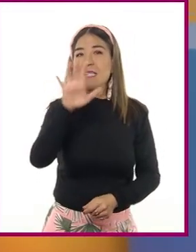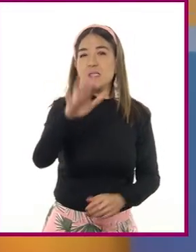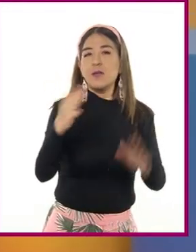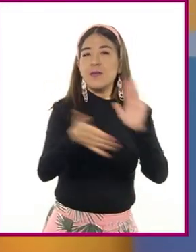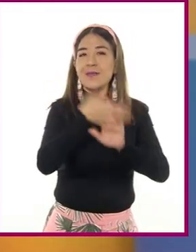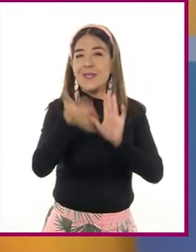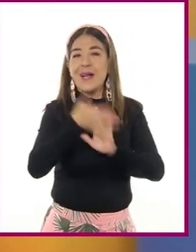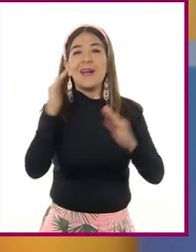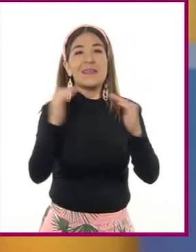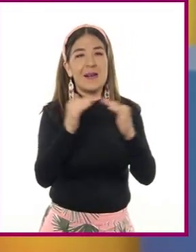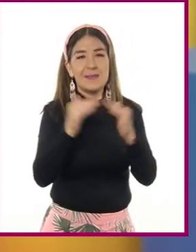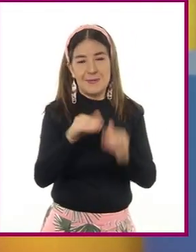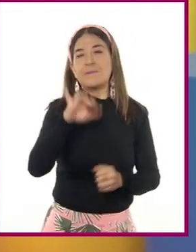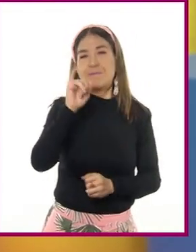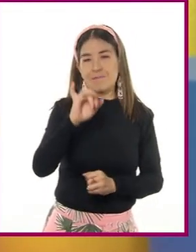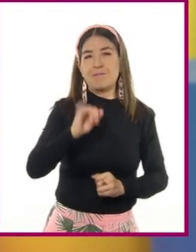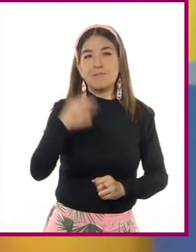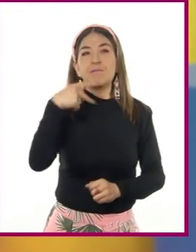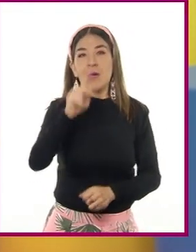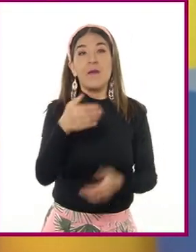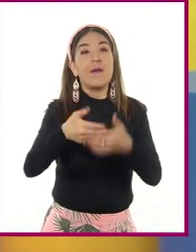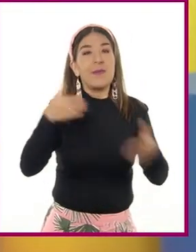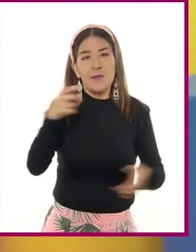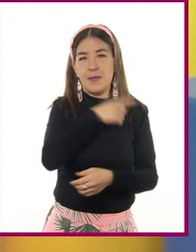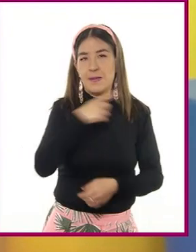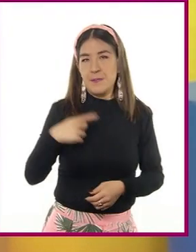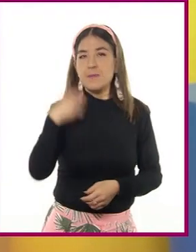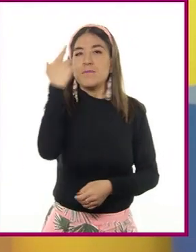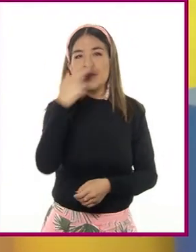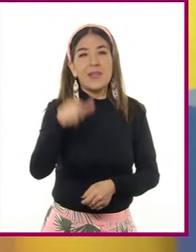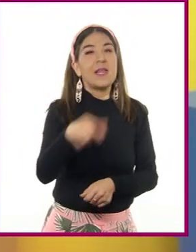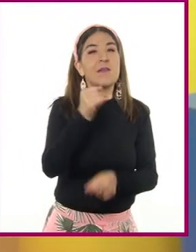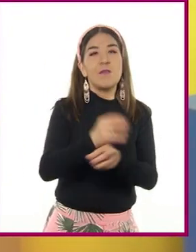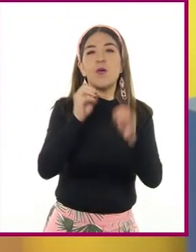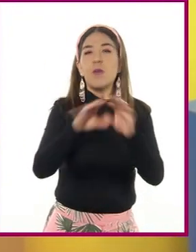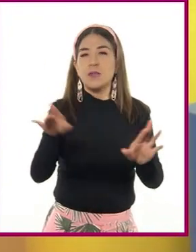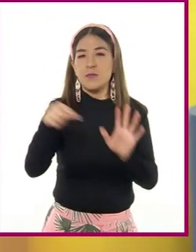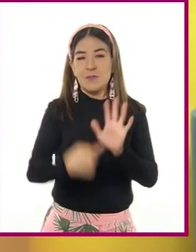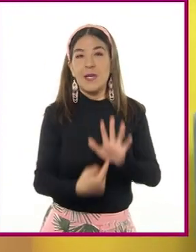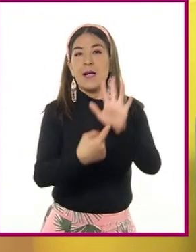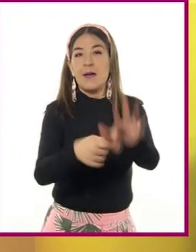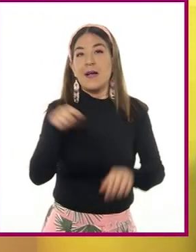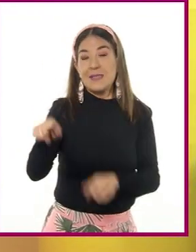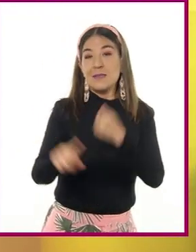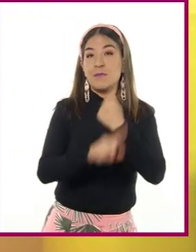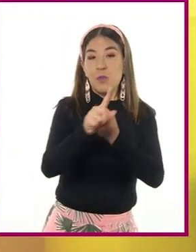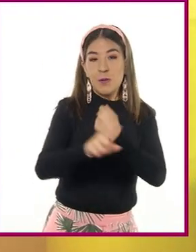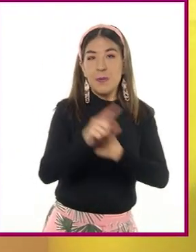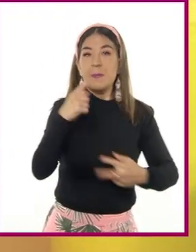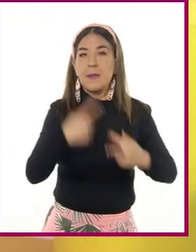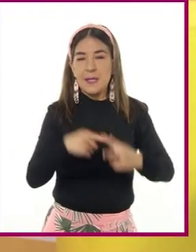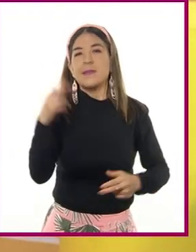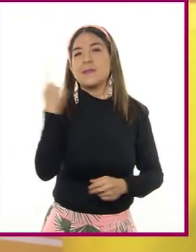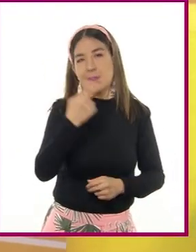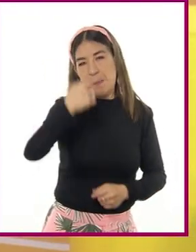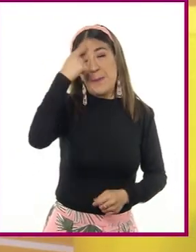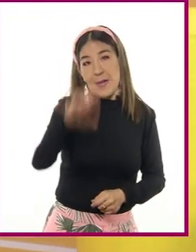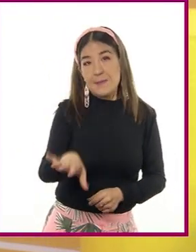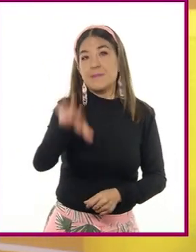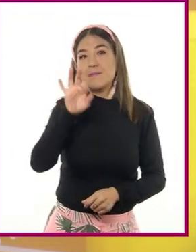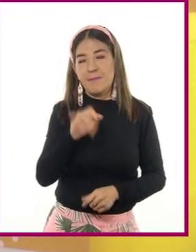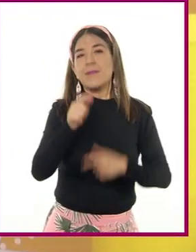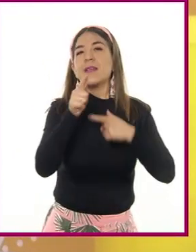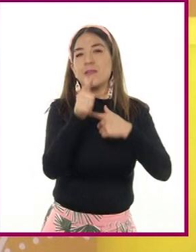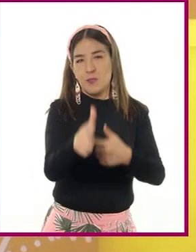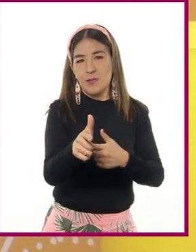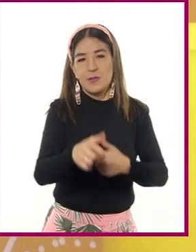Desde luego, Leslie. Pero antes vamos a analizar los datos que nos brinda el problema y que son necesarios para obtener la